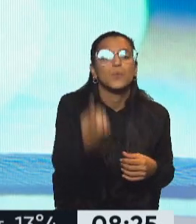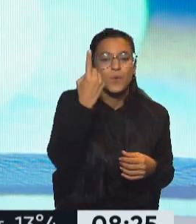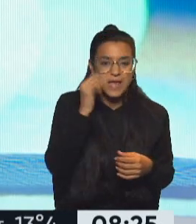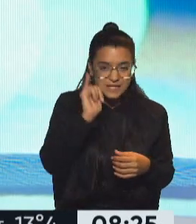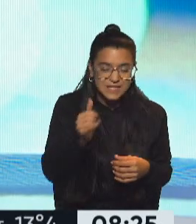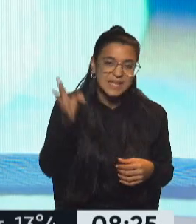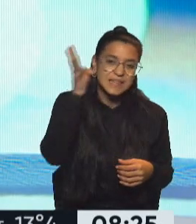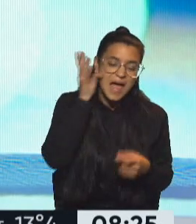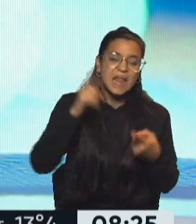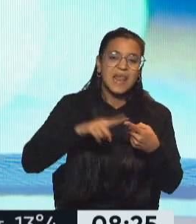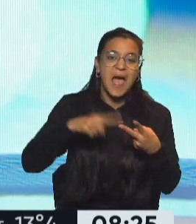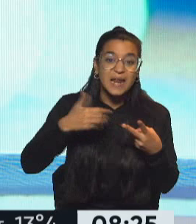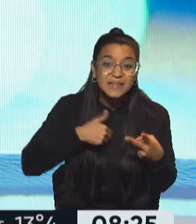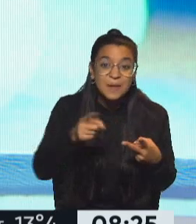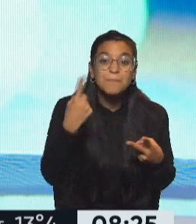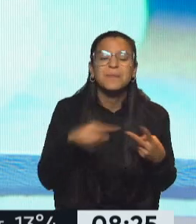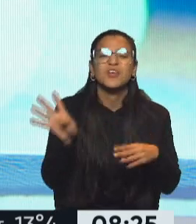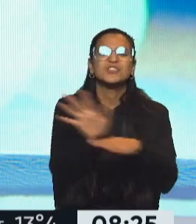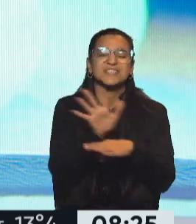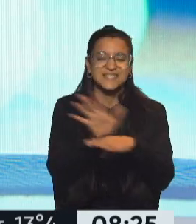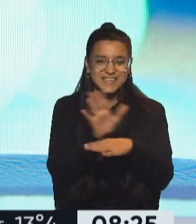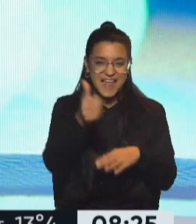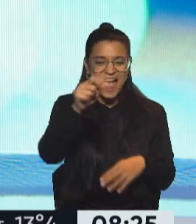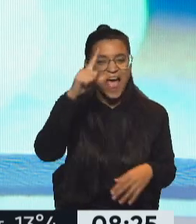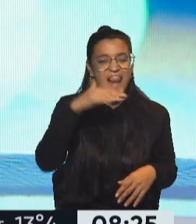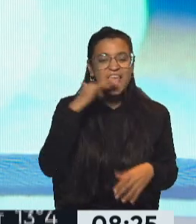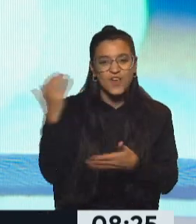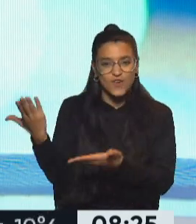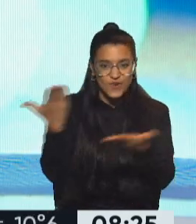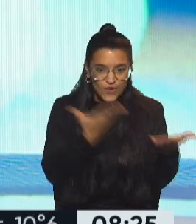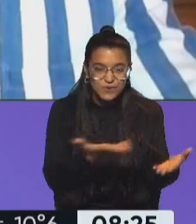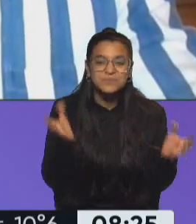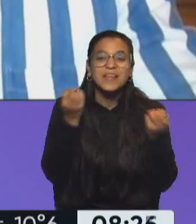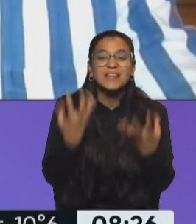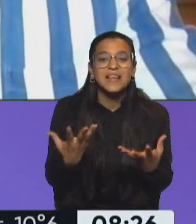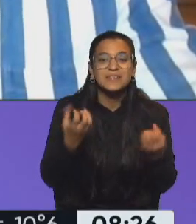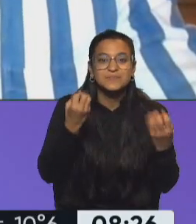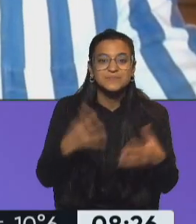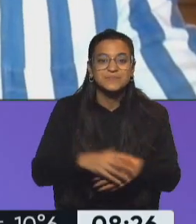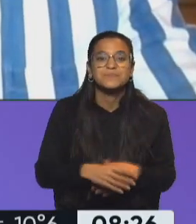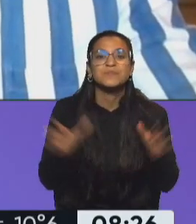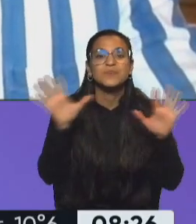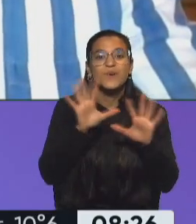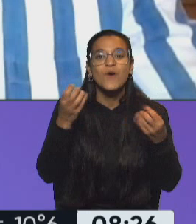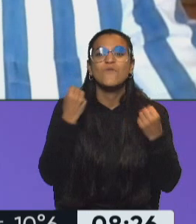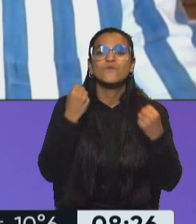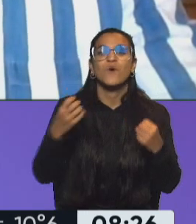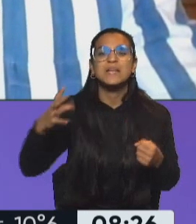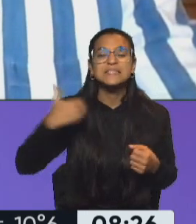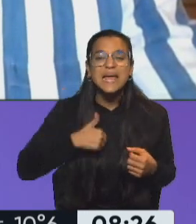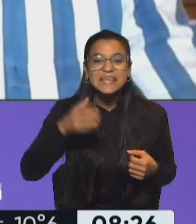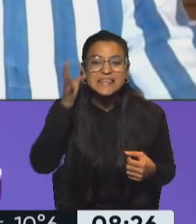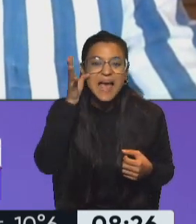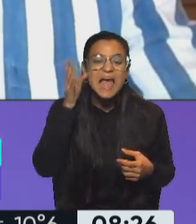sí, Italia, Argentina, pero con el cine. Alejo Álvarez Herrera, ¿qué tal? ¿Cómo está usted? Buen día, Forza Italia. Lo saludamos de esta